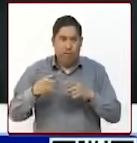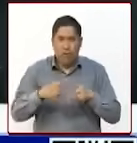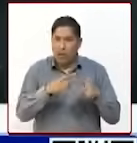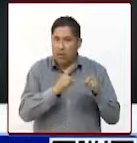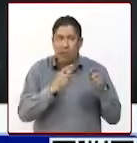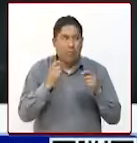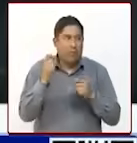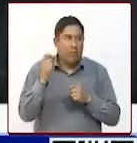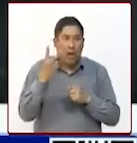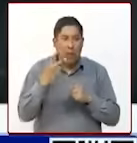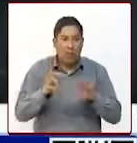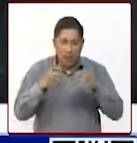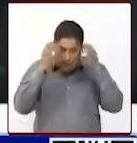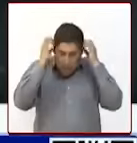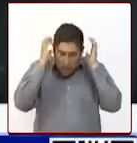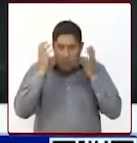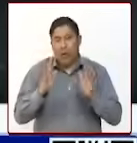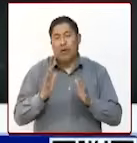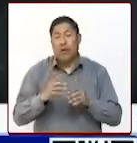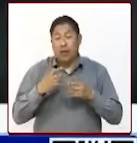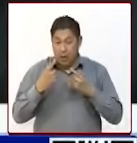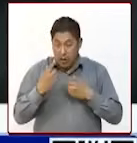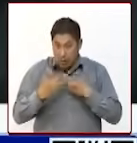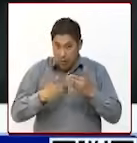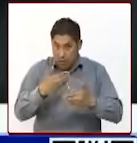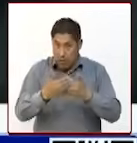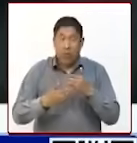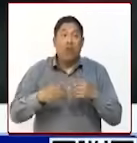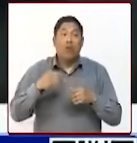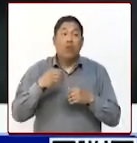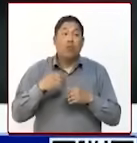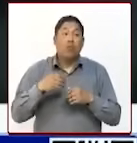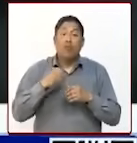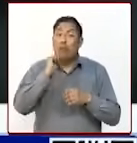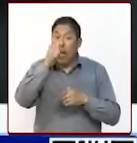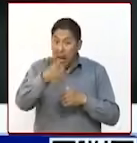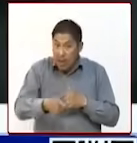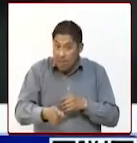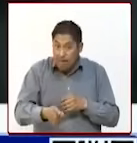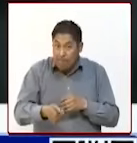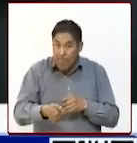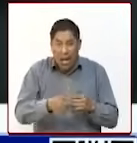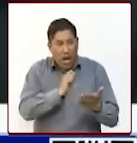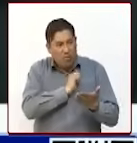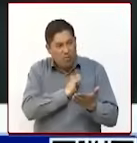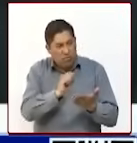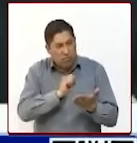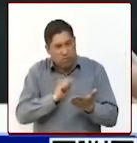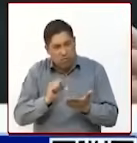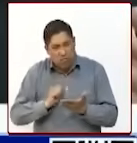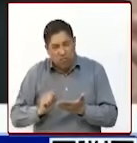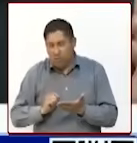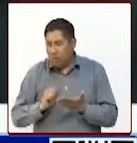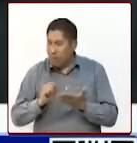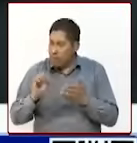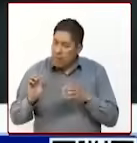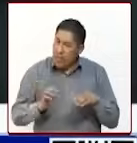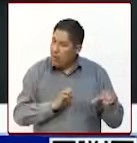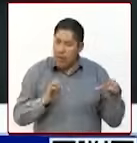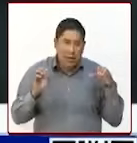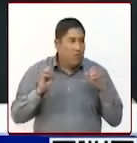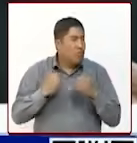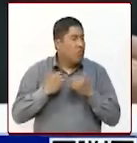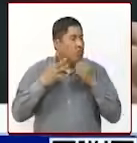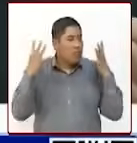comunicación. Estamos encaminados a tener un censo de población y vivienda que se va a convertir en uno de los